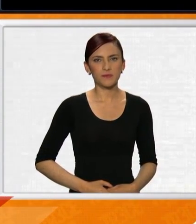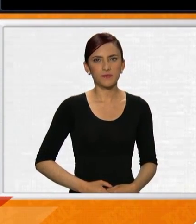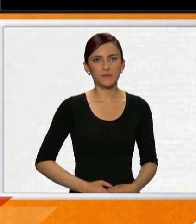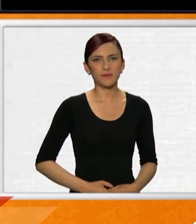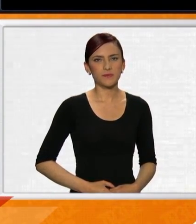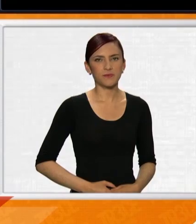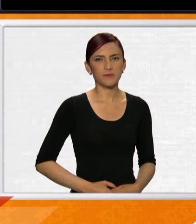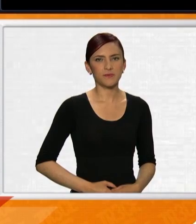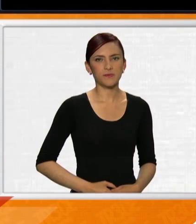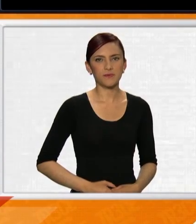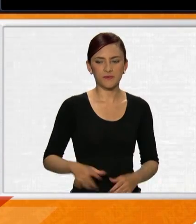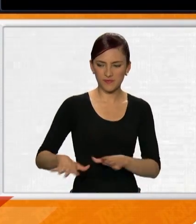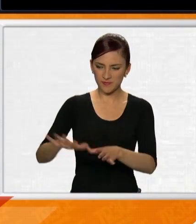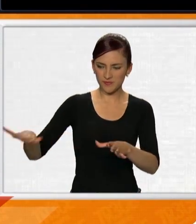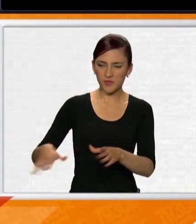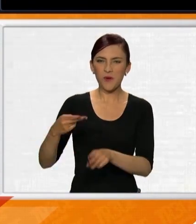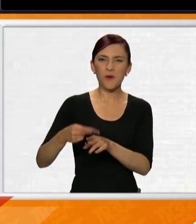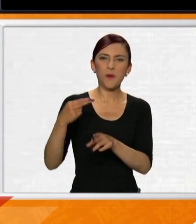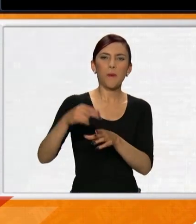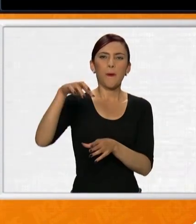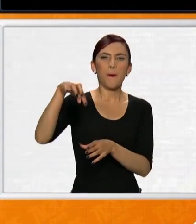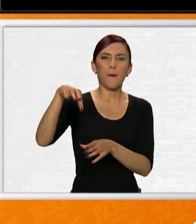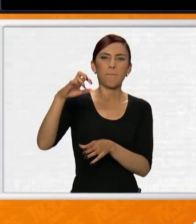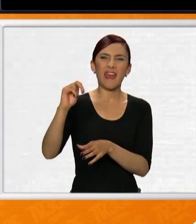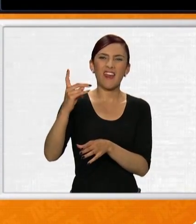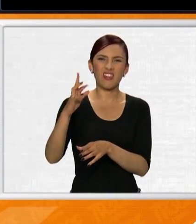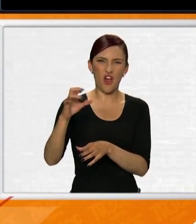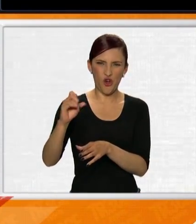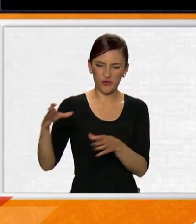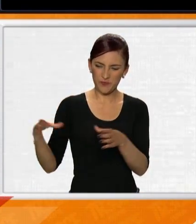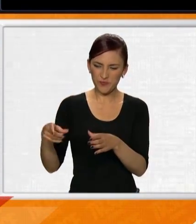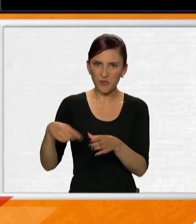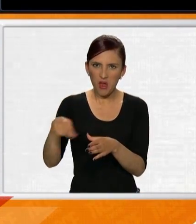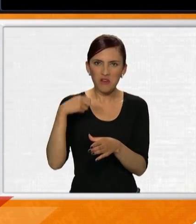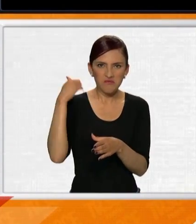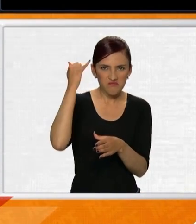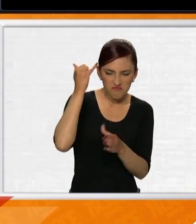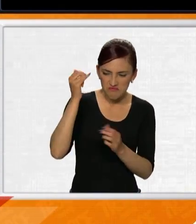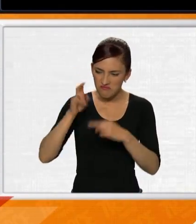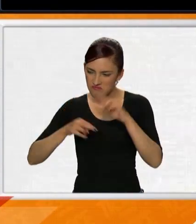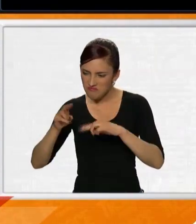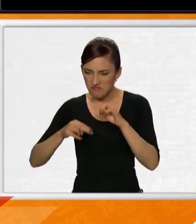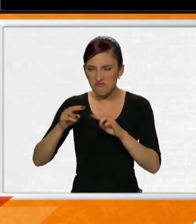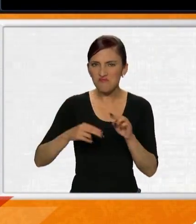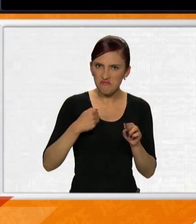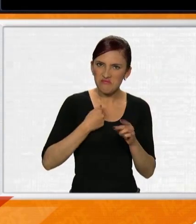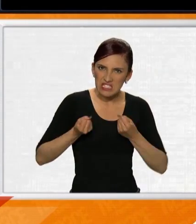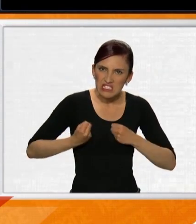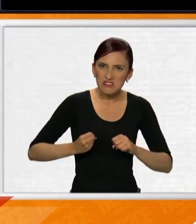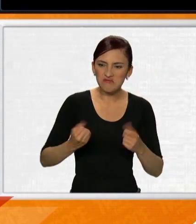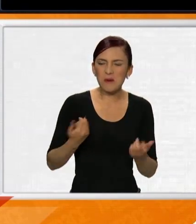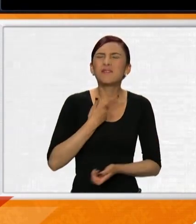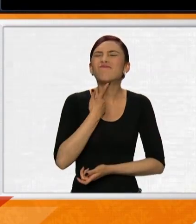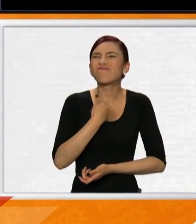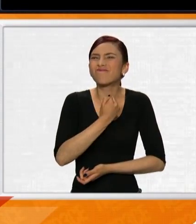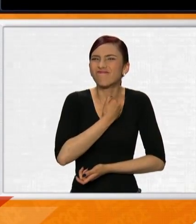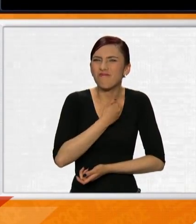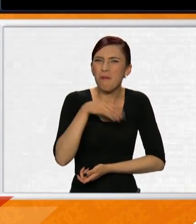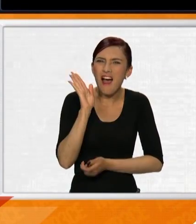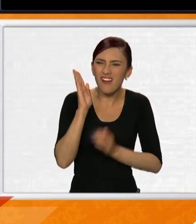Esta es la aldea Pendragon. Nosotros somos un grupo de reconstrucción histórica medieval. Nos dedicamos como hobby